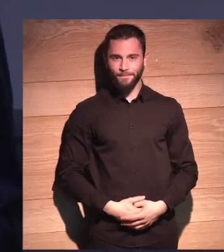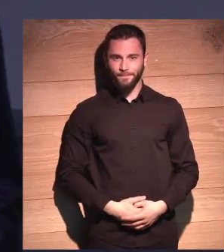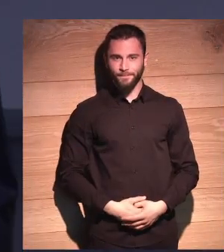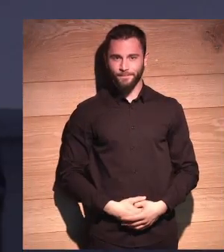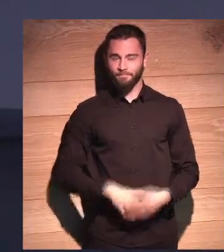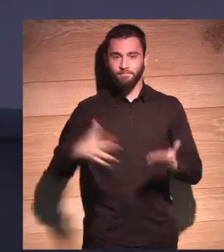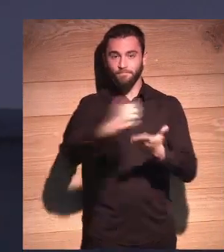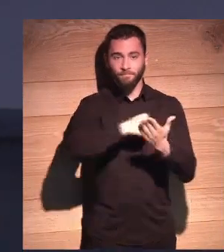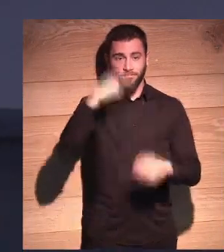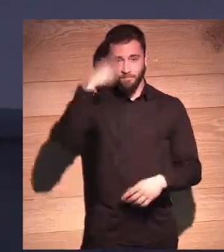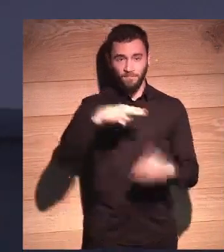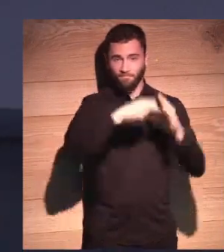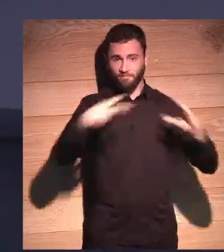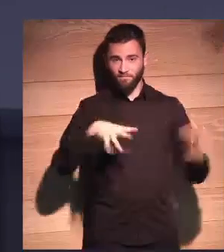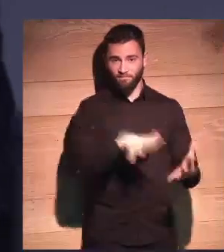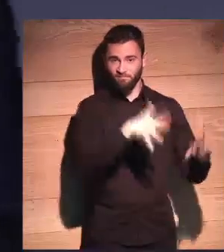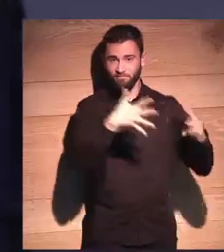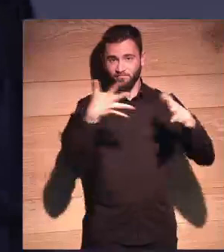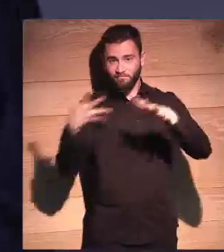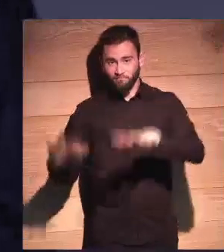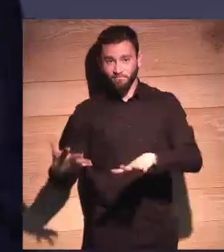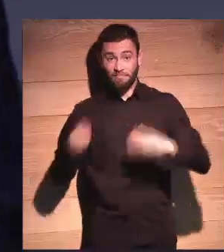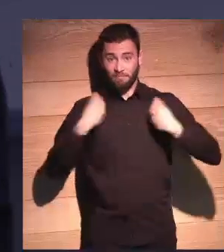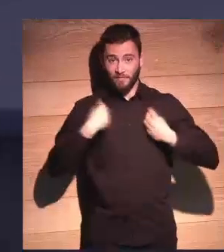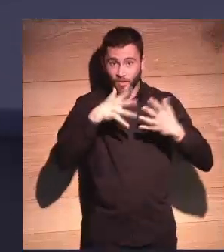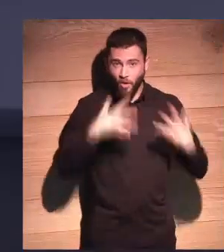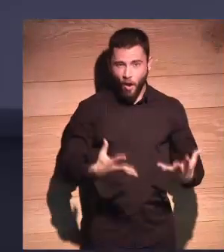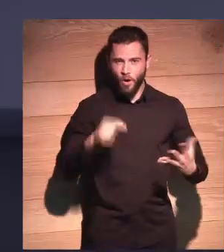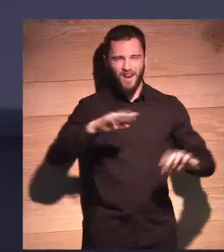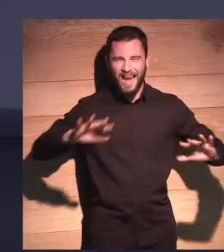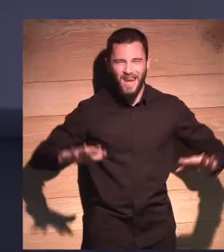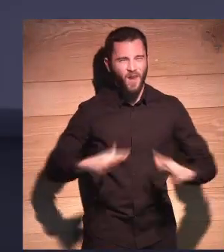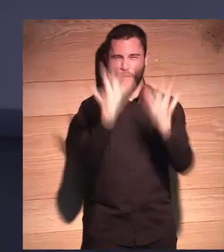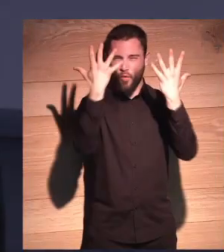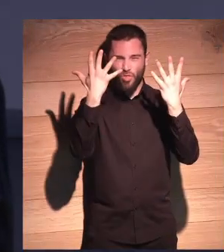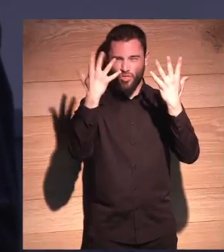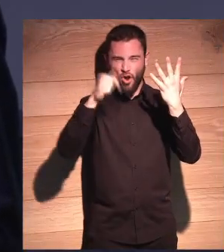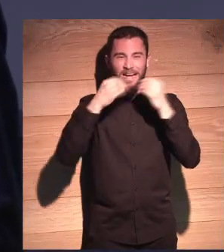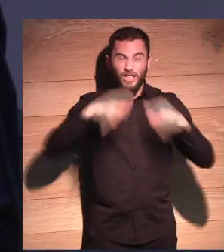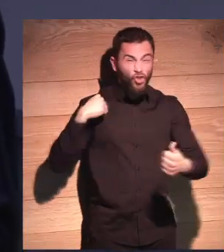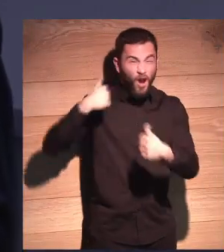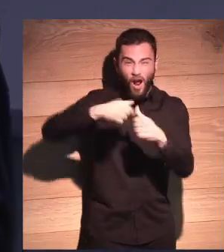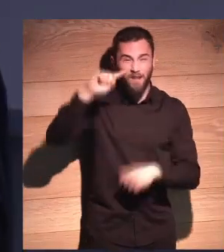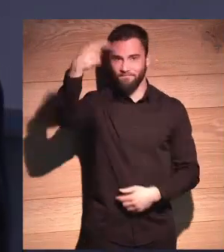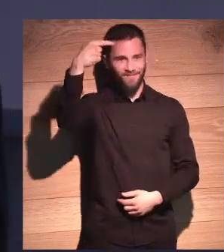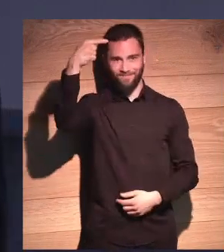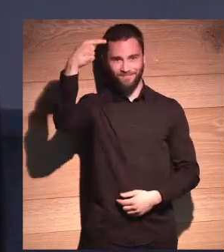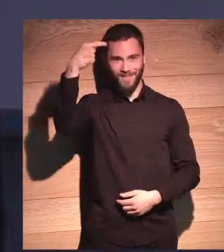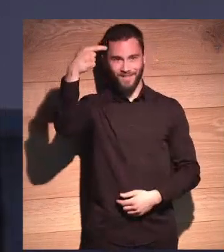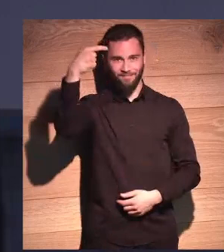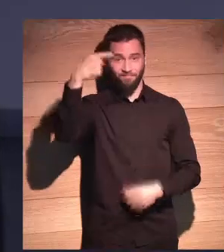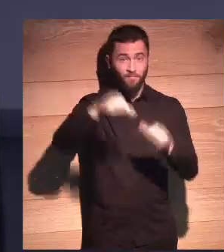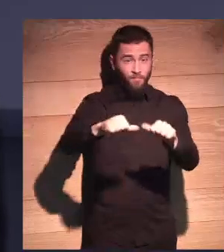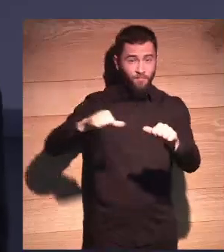Todos sabemos que el cambio tecnológico que estamos viviendo es la mayor revolución en la historia de la humanidad. No ha habido